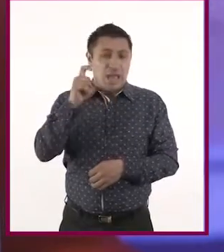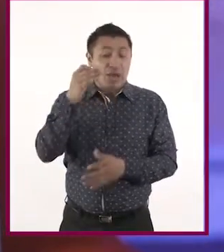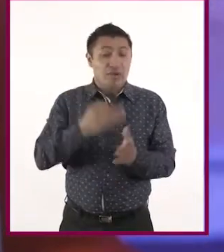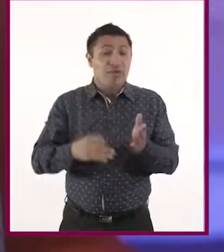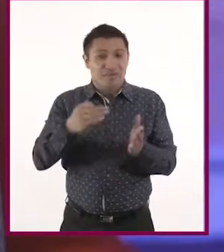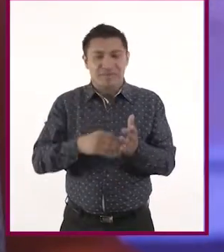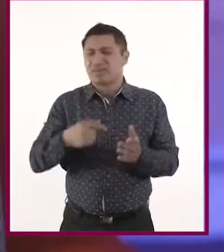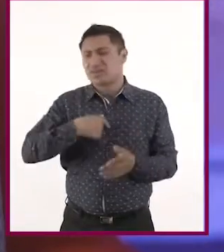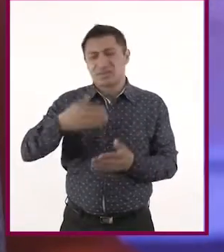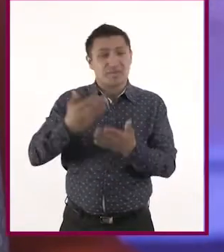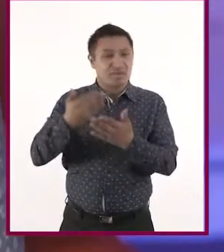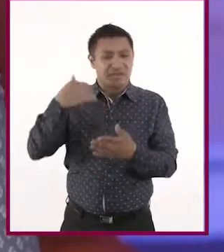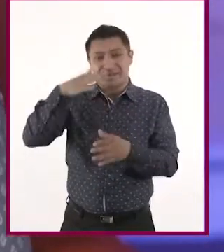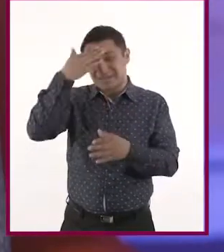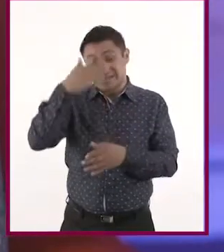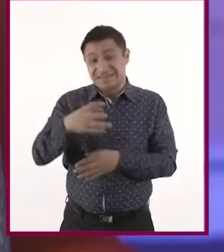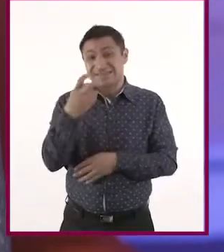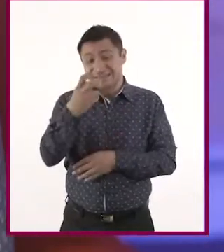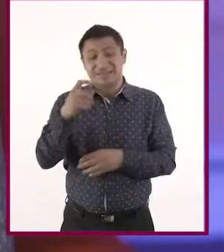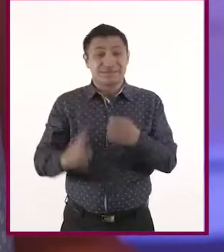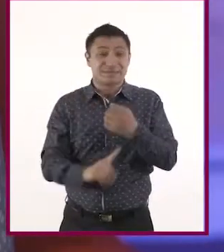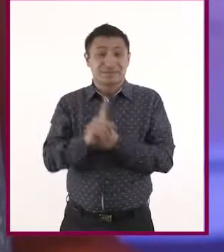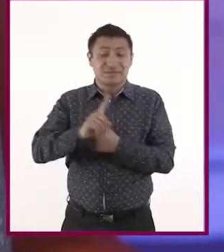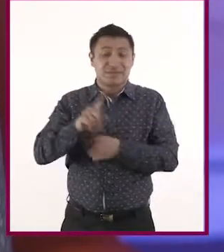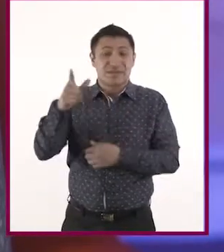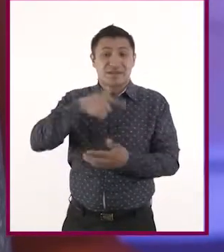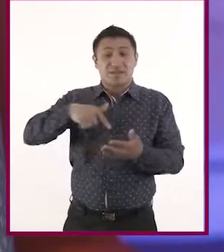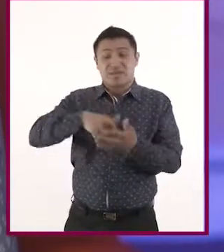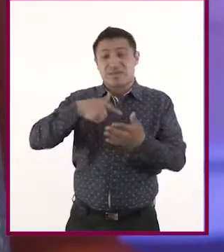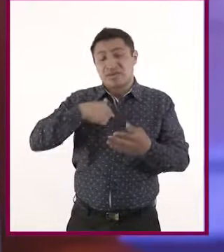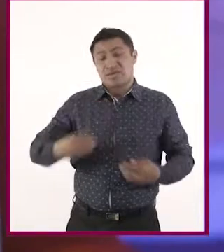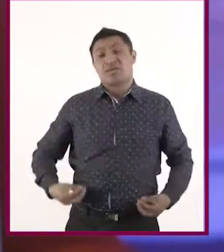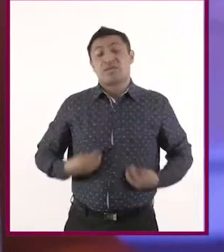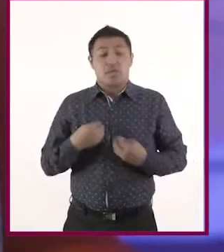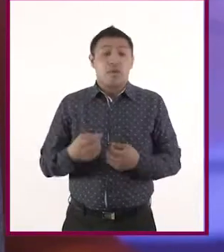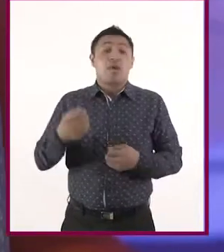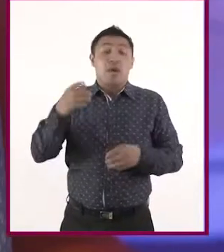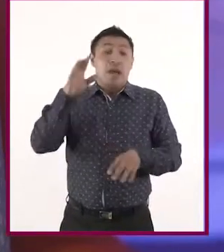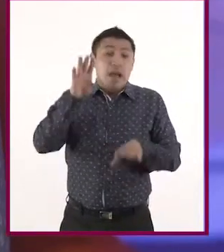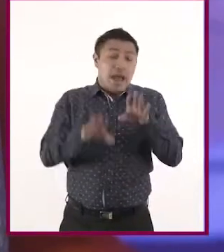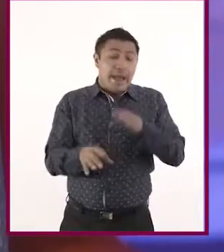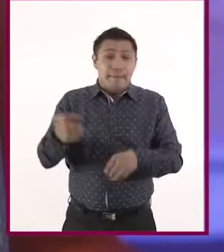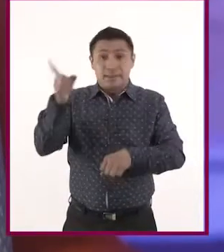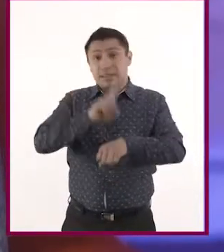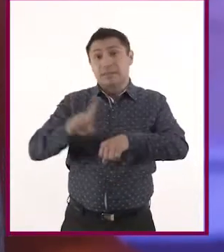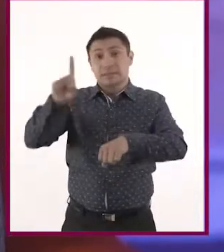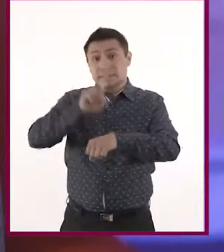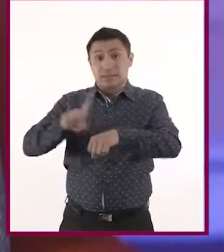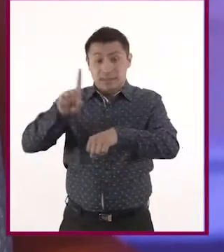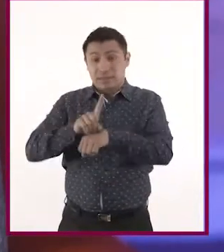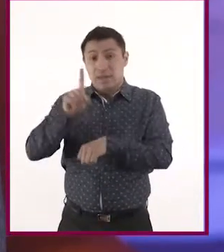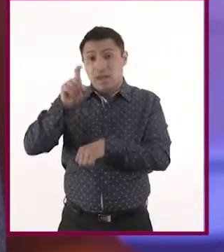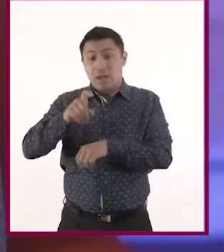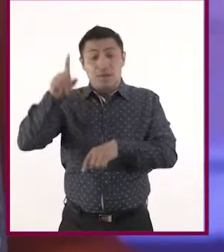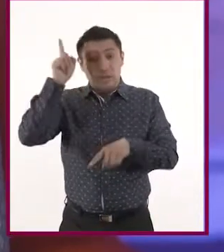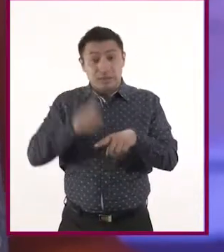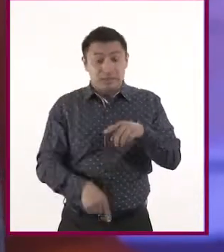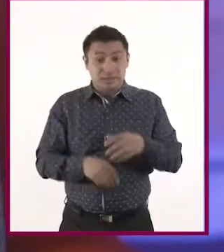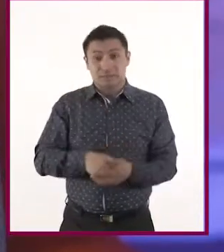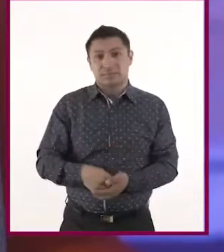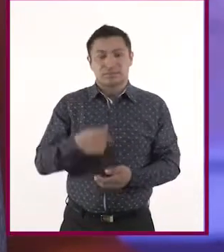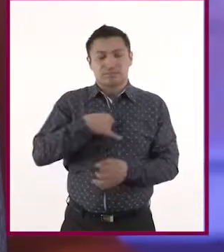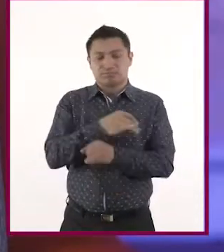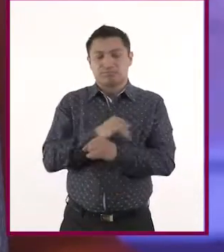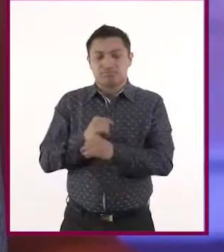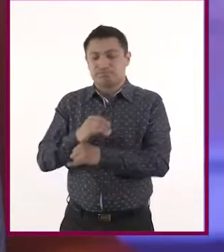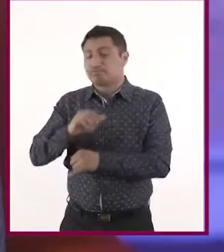De hecho, en el lugar en el que vivo, van varias veces que nos han recortado el agua por varios días. Pero la verdad, no había investigado mucho sobre el tema hasta ahora